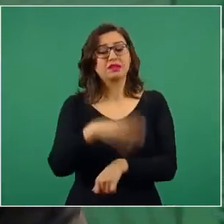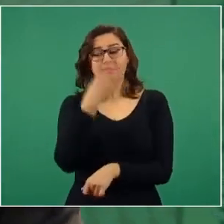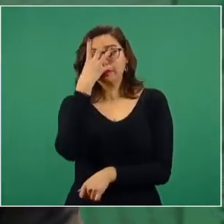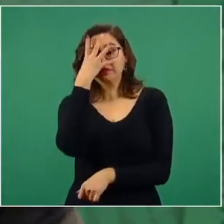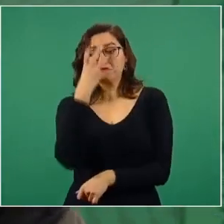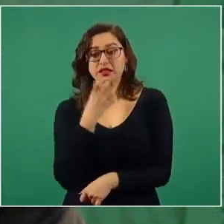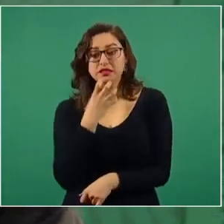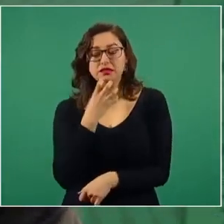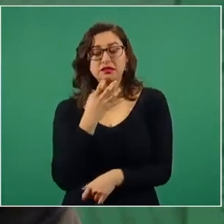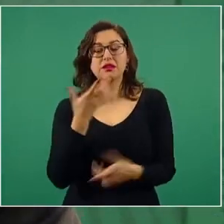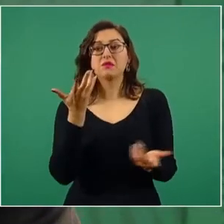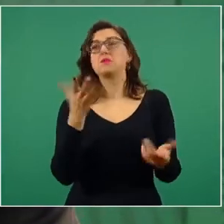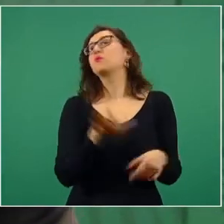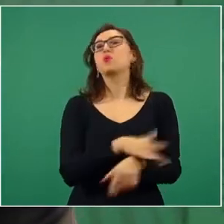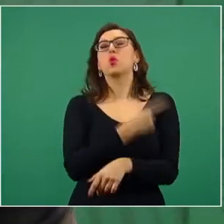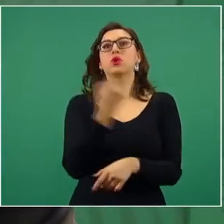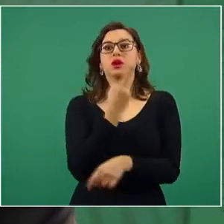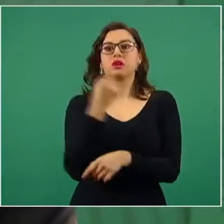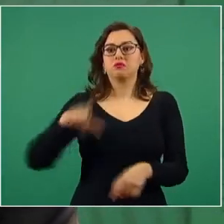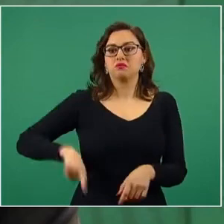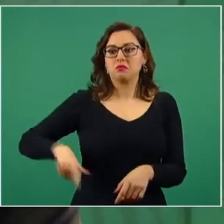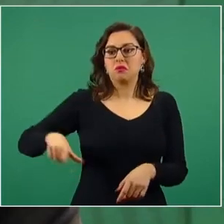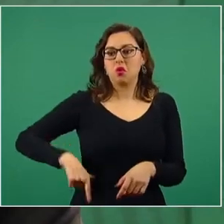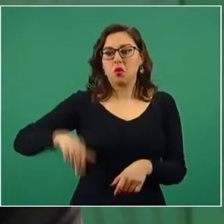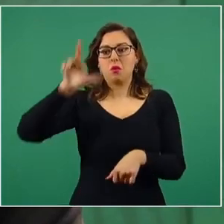se alinean, se someten.